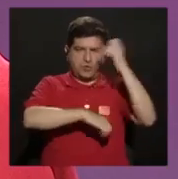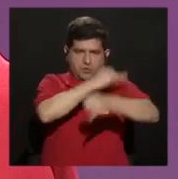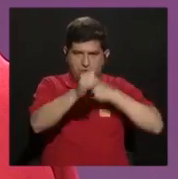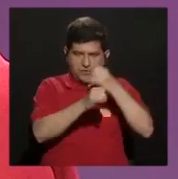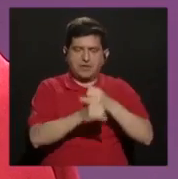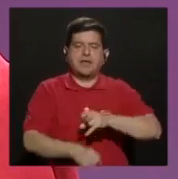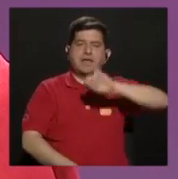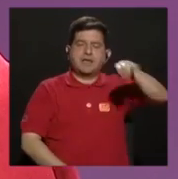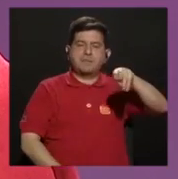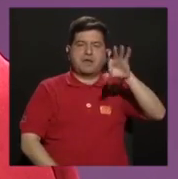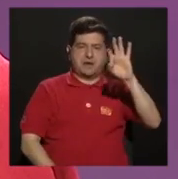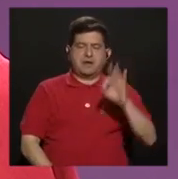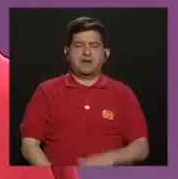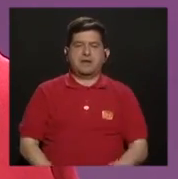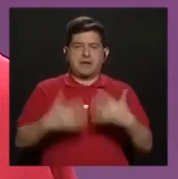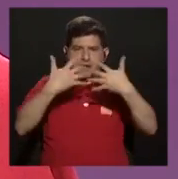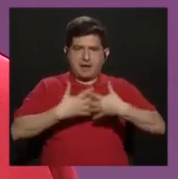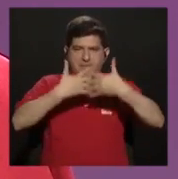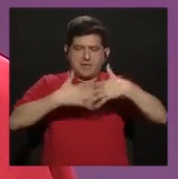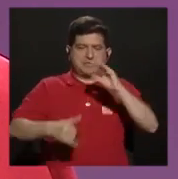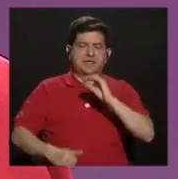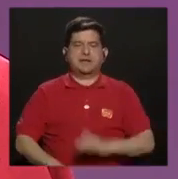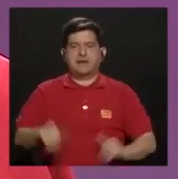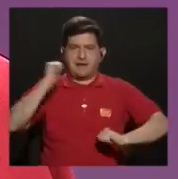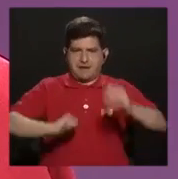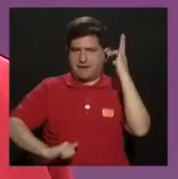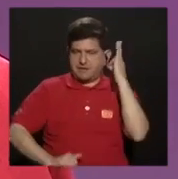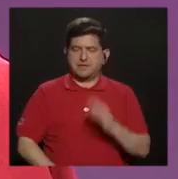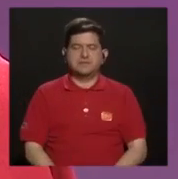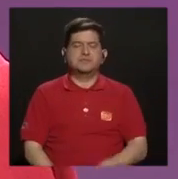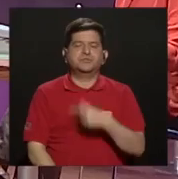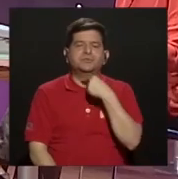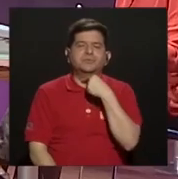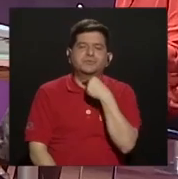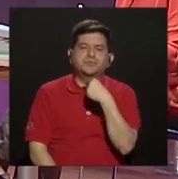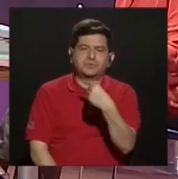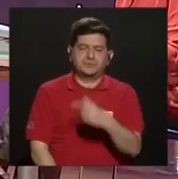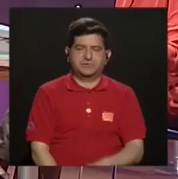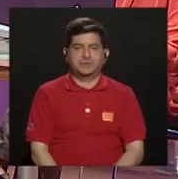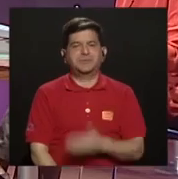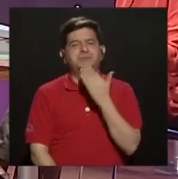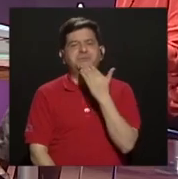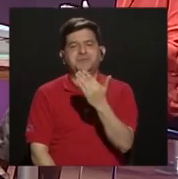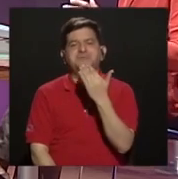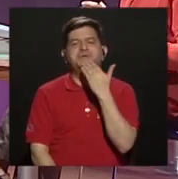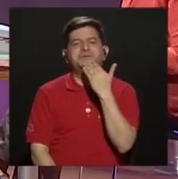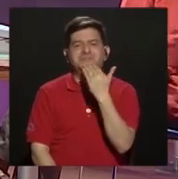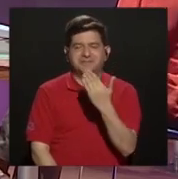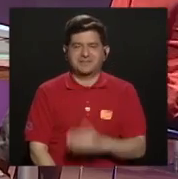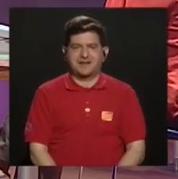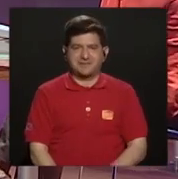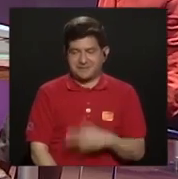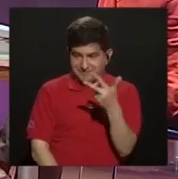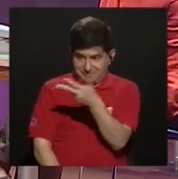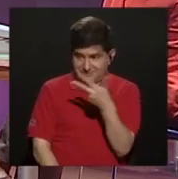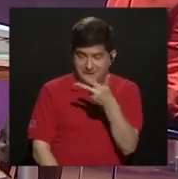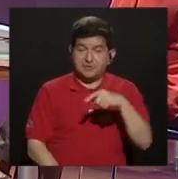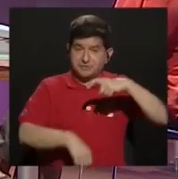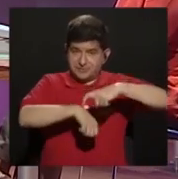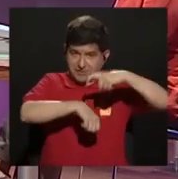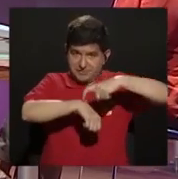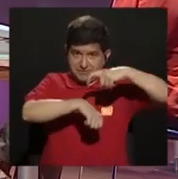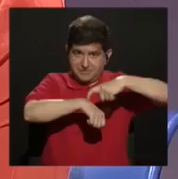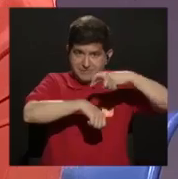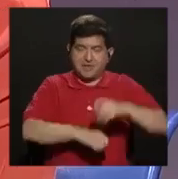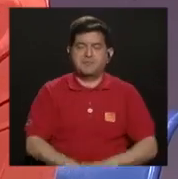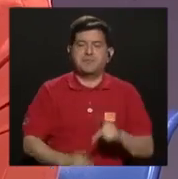Jimena Flores, empresaria y actriz. Un gusto enorme estar con todos ustedes. Muchas gracias por dedicar este ratito